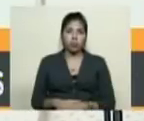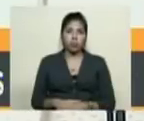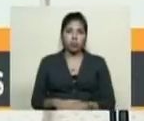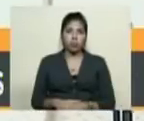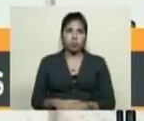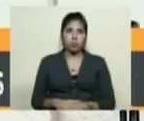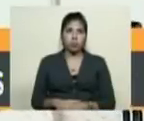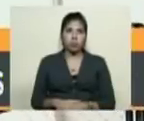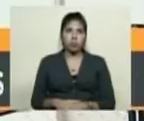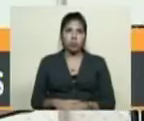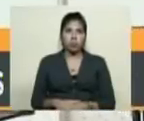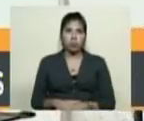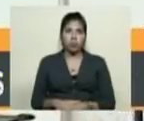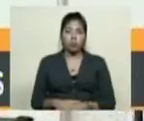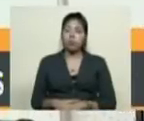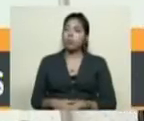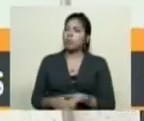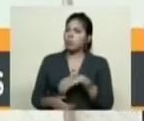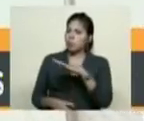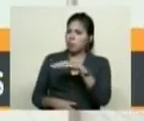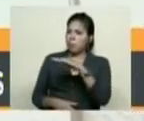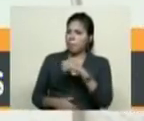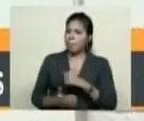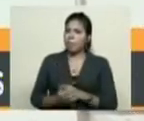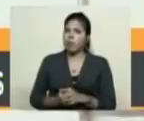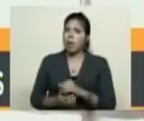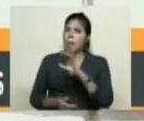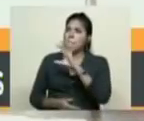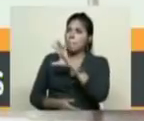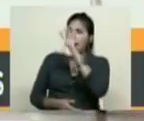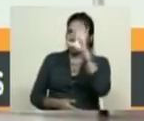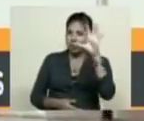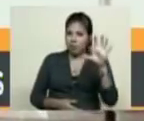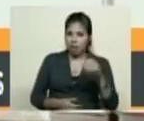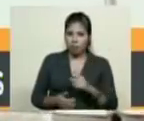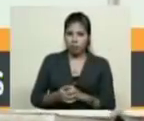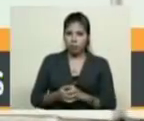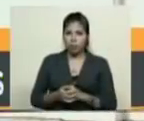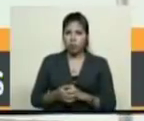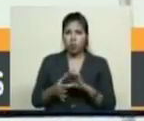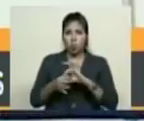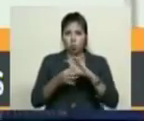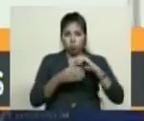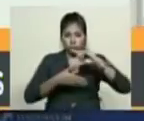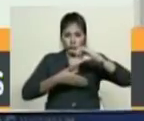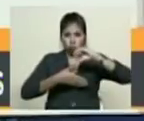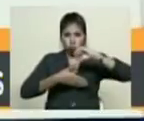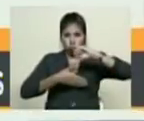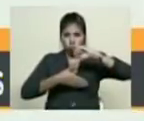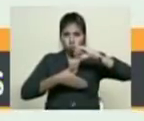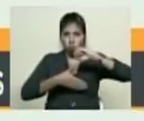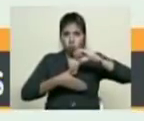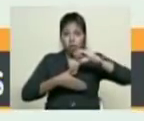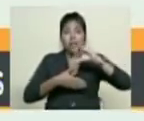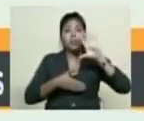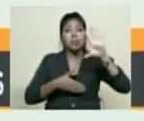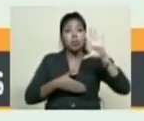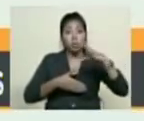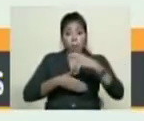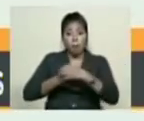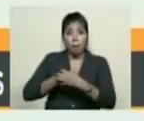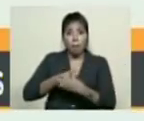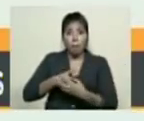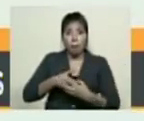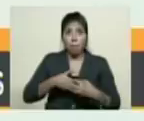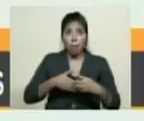Bueno, en los países de la UNASUR, o ahorita 5 países que integran la UNASUR,